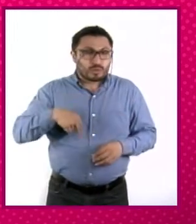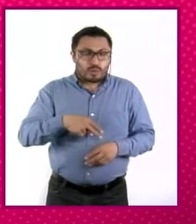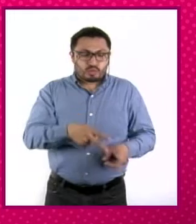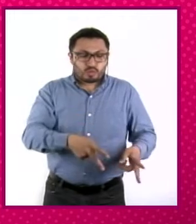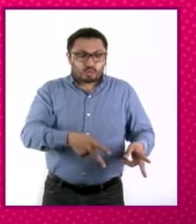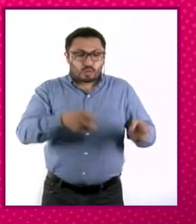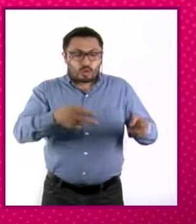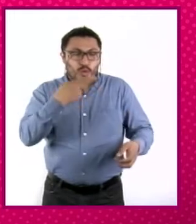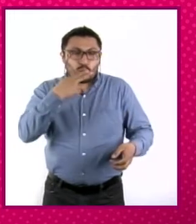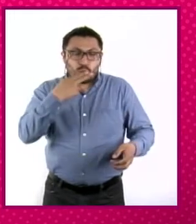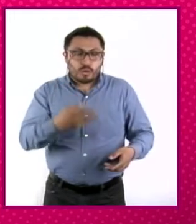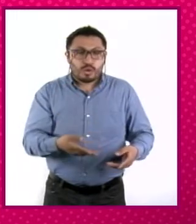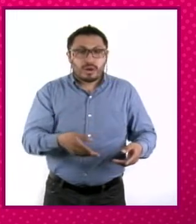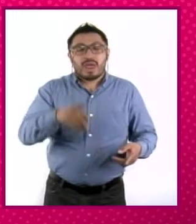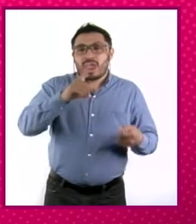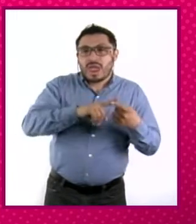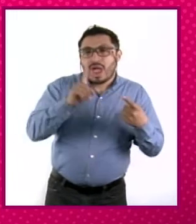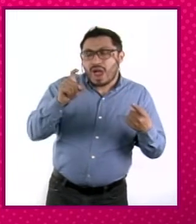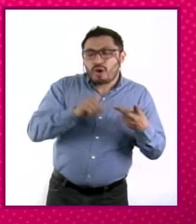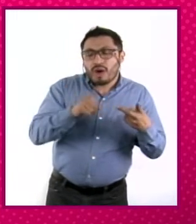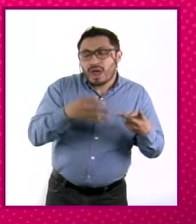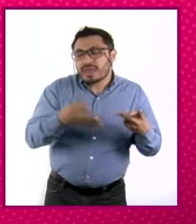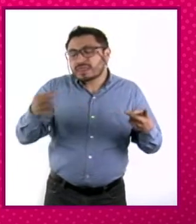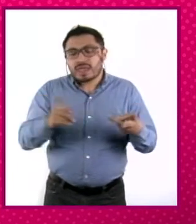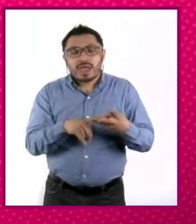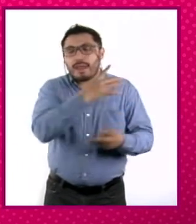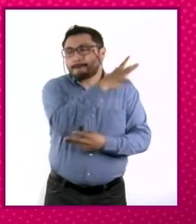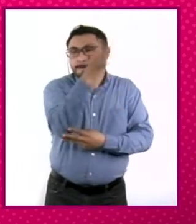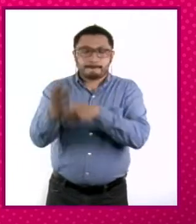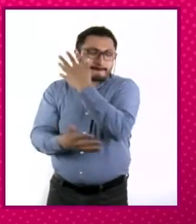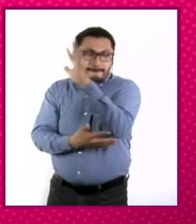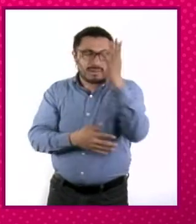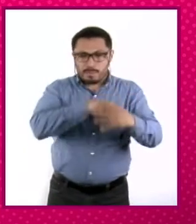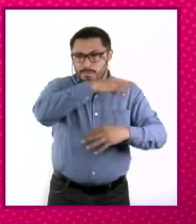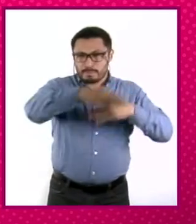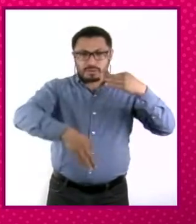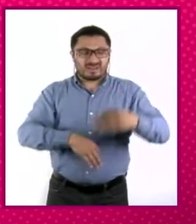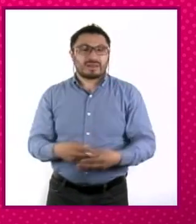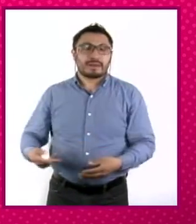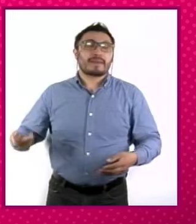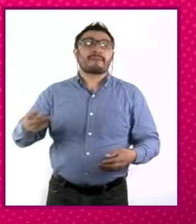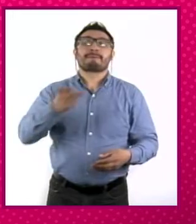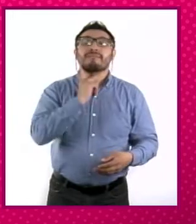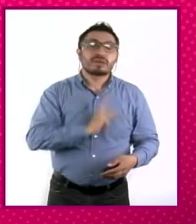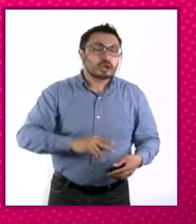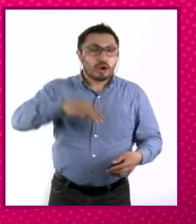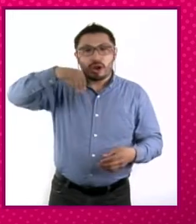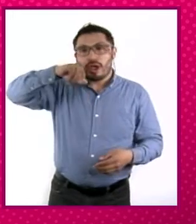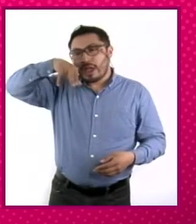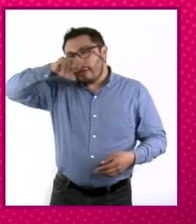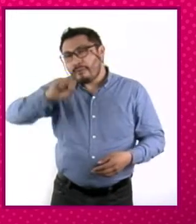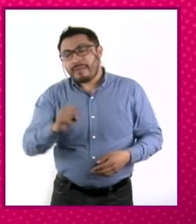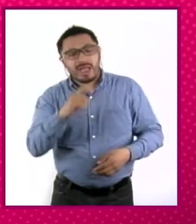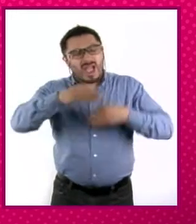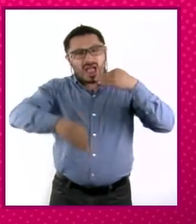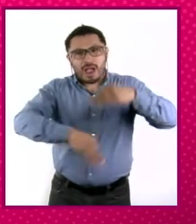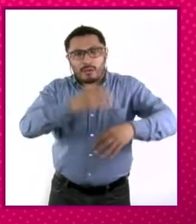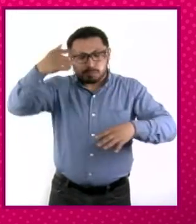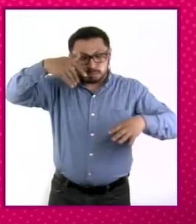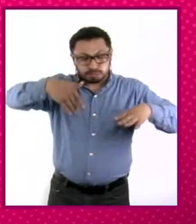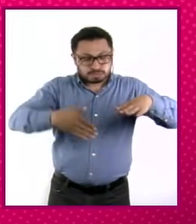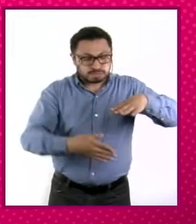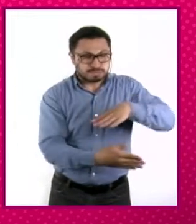Sonora y Chihuahua y de comanches del Toclado, de Tamaulipas, de Coahuila, de Nuevo León, que los